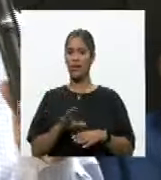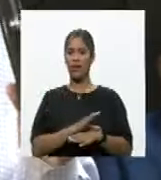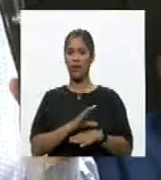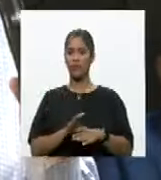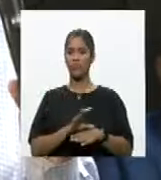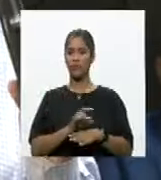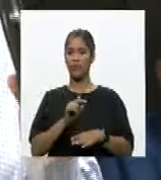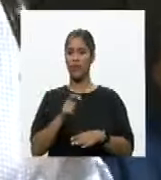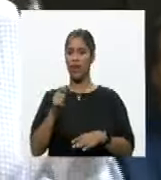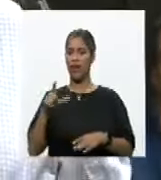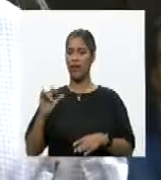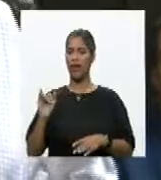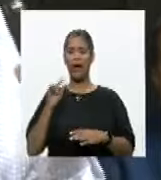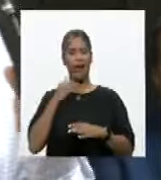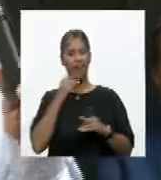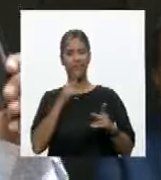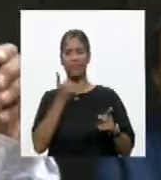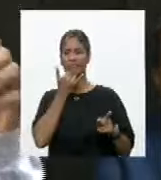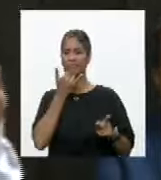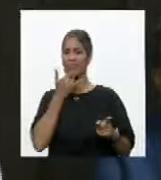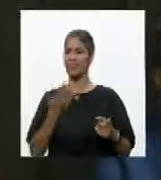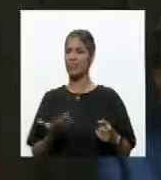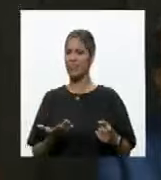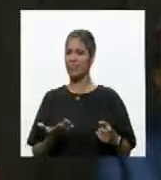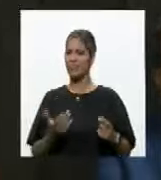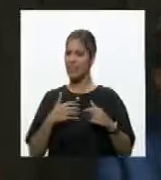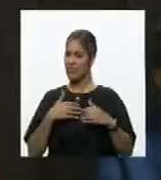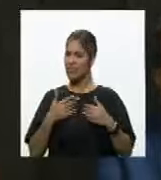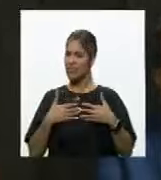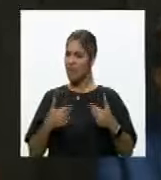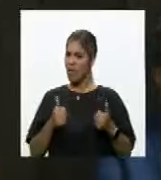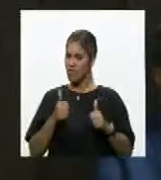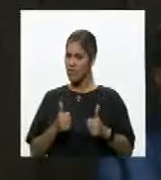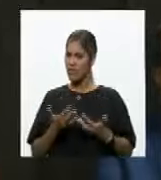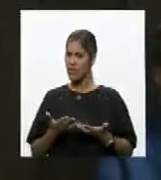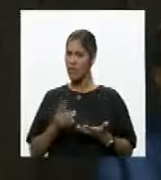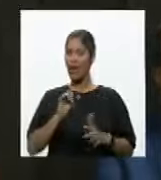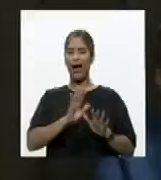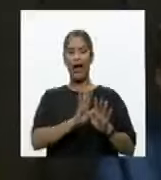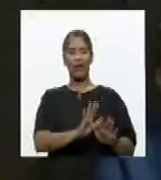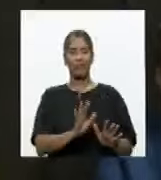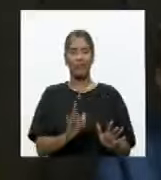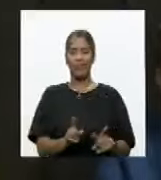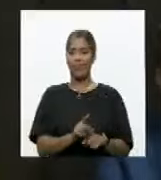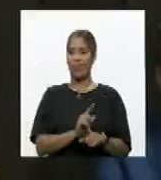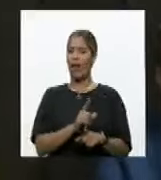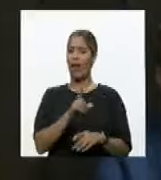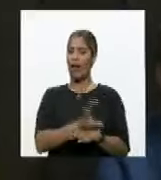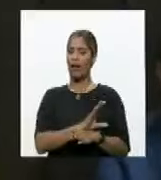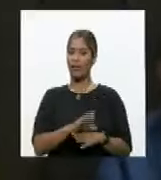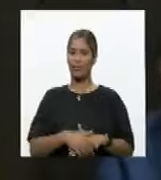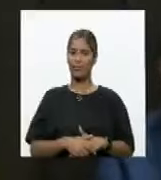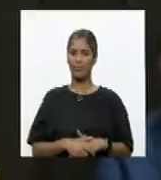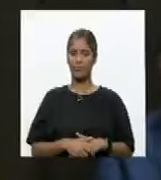Ali, tiene que haberle pasado algo, porque así son las cosas con este tipo de cantores.